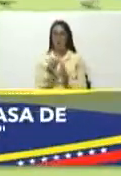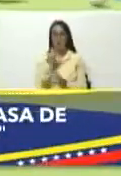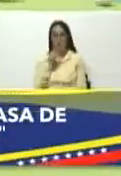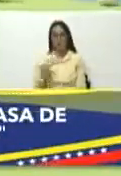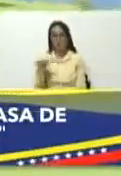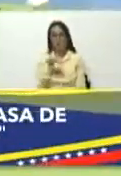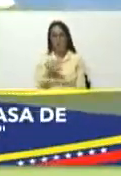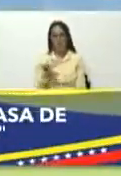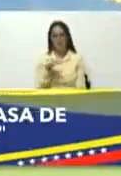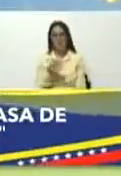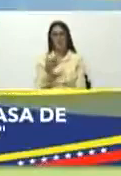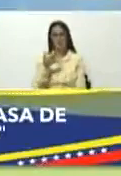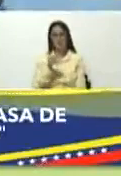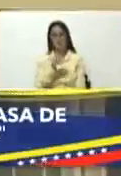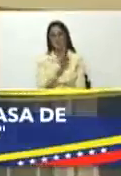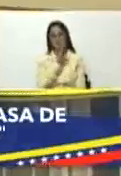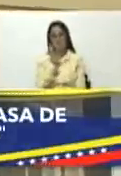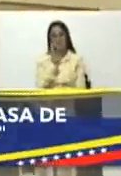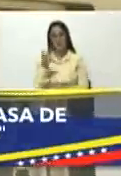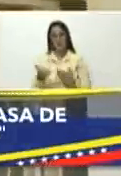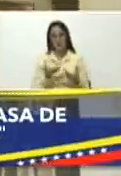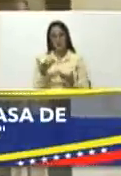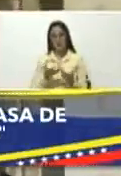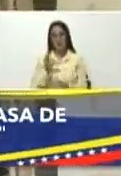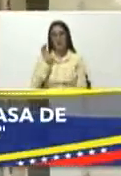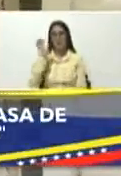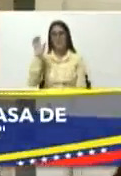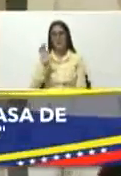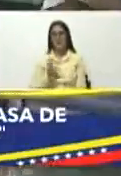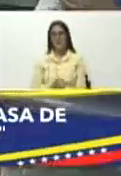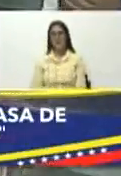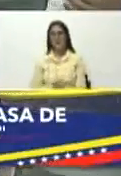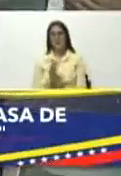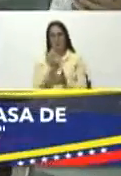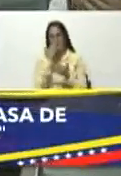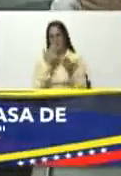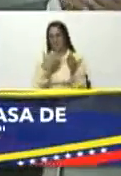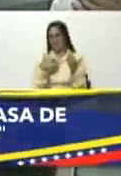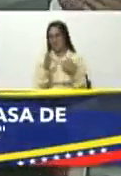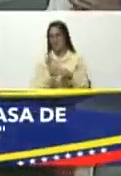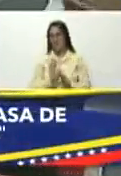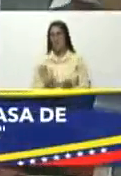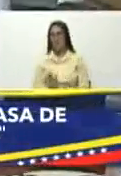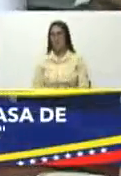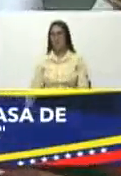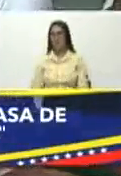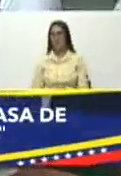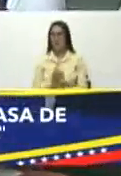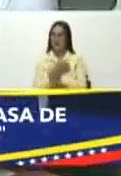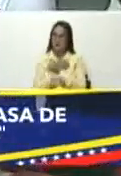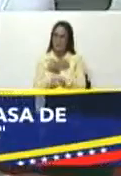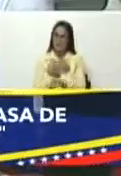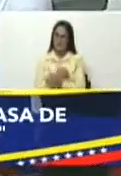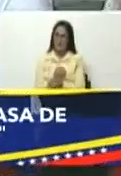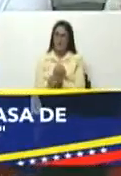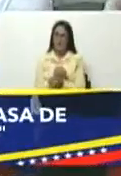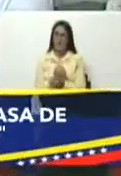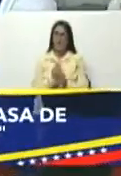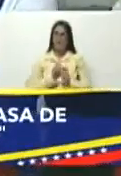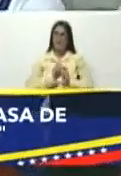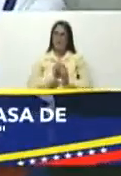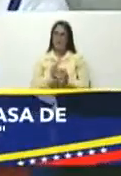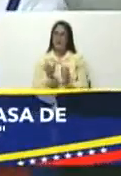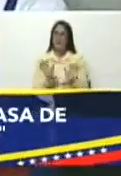nuestras queridas madres cocineras de la patria, ¿verdad? Como siempre, con su amor, con su entrega,